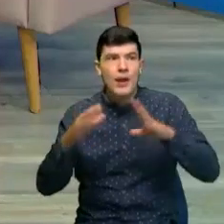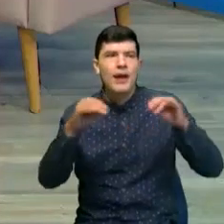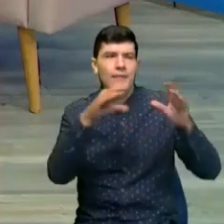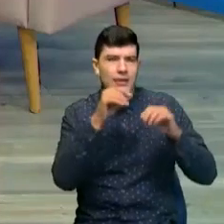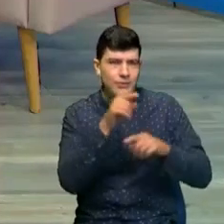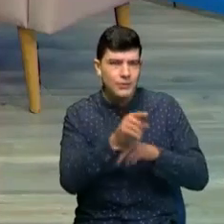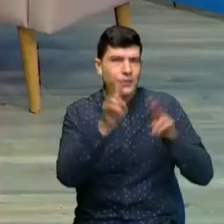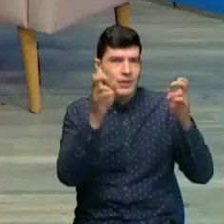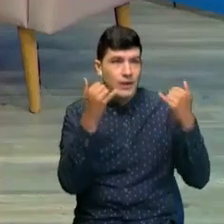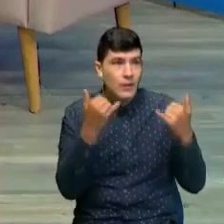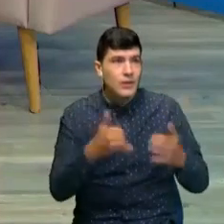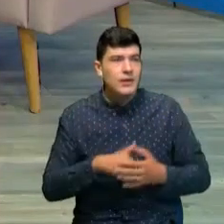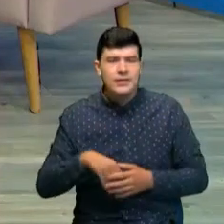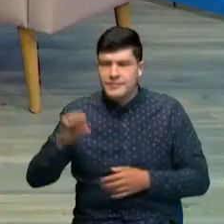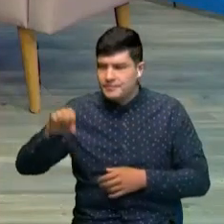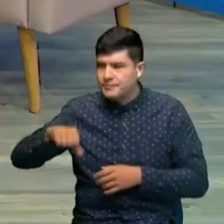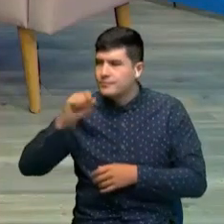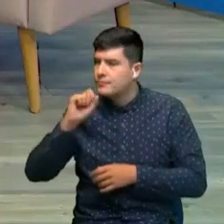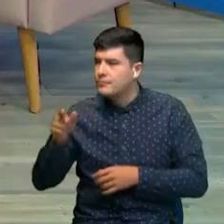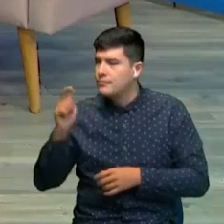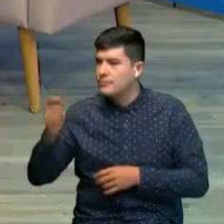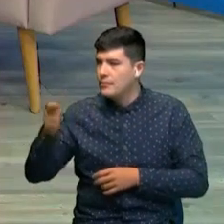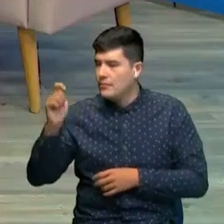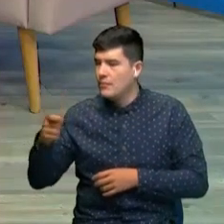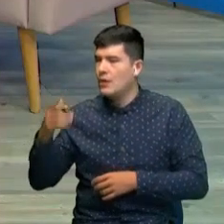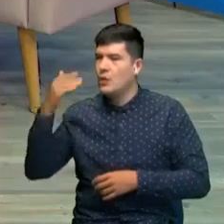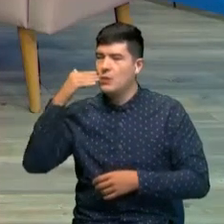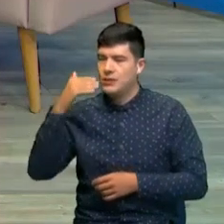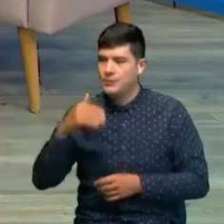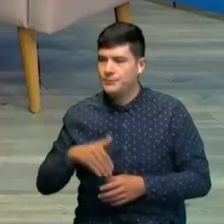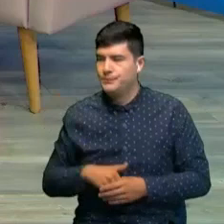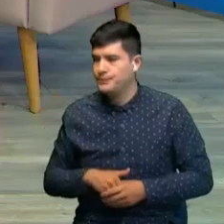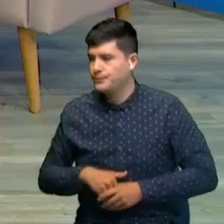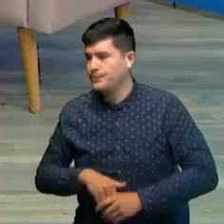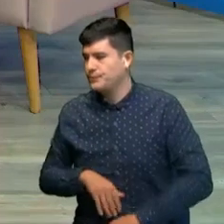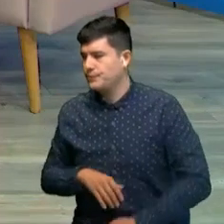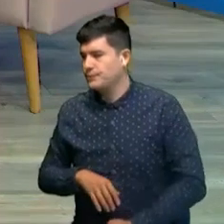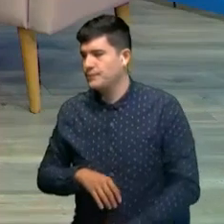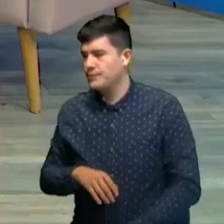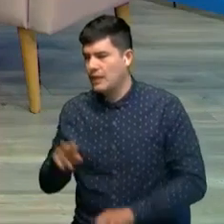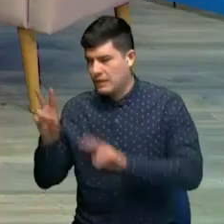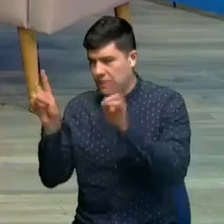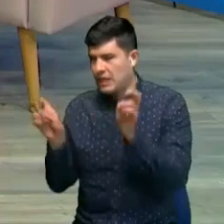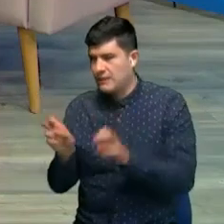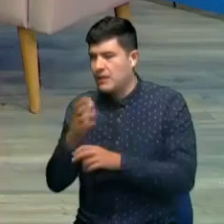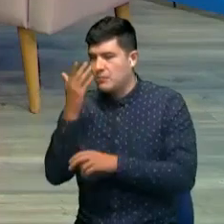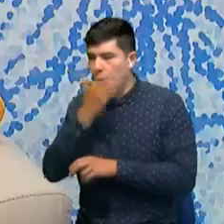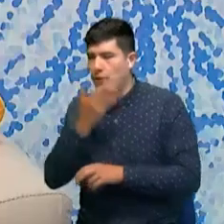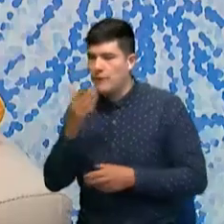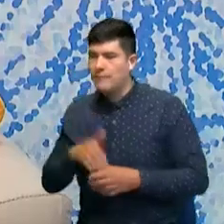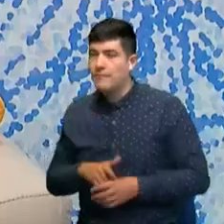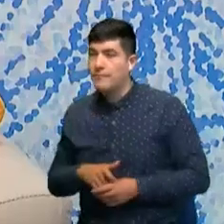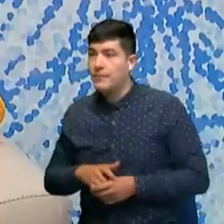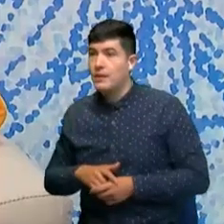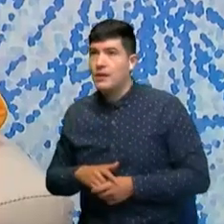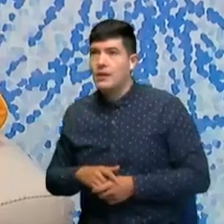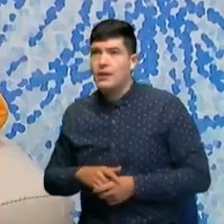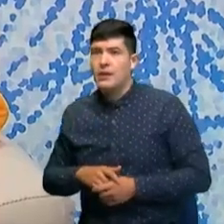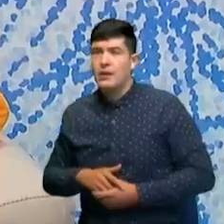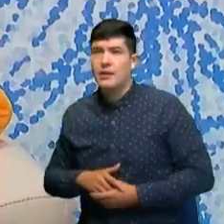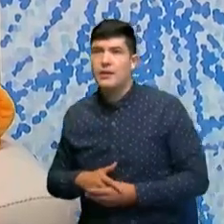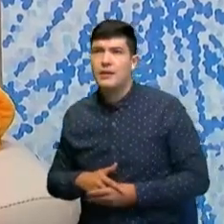precisamente. Abogada, una cosa, cuando... Y esto ya es de tema, digamos, probatorio. Cuando se